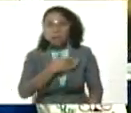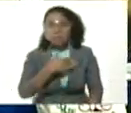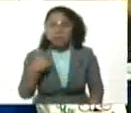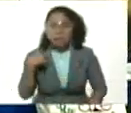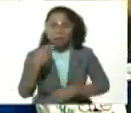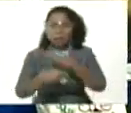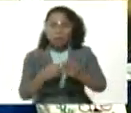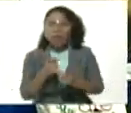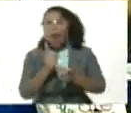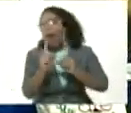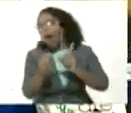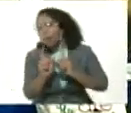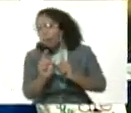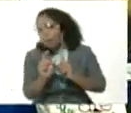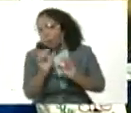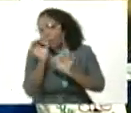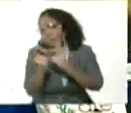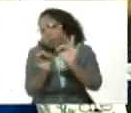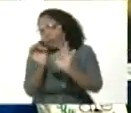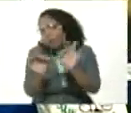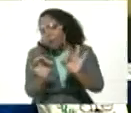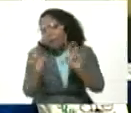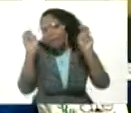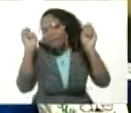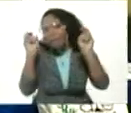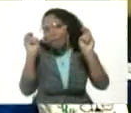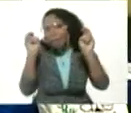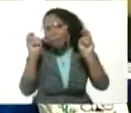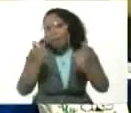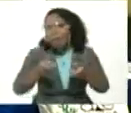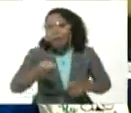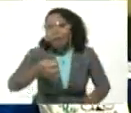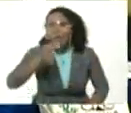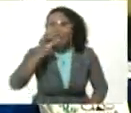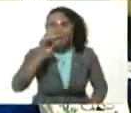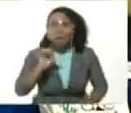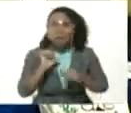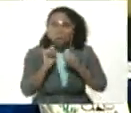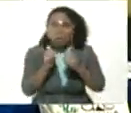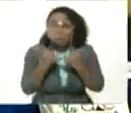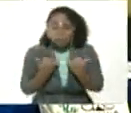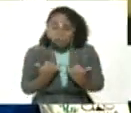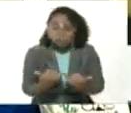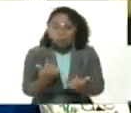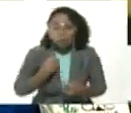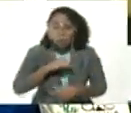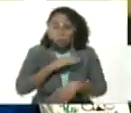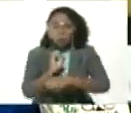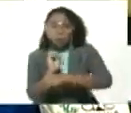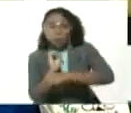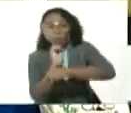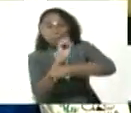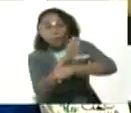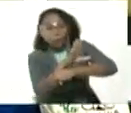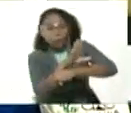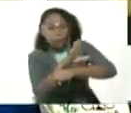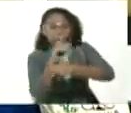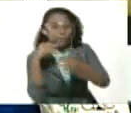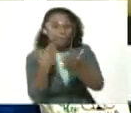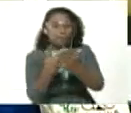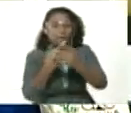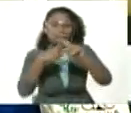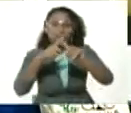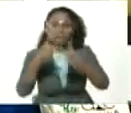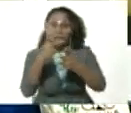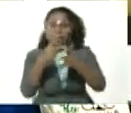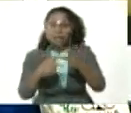algunos comentarios específicamente en el área del café. Recientemente enviamos una muestra de distintas variedades de